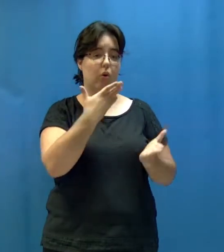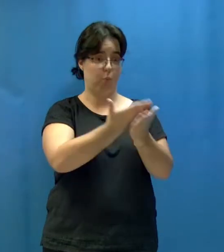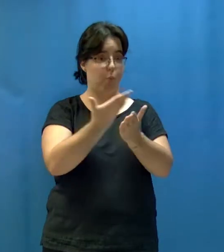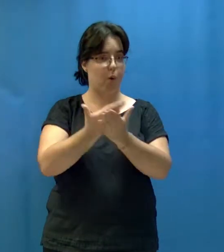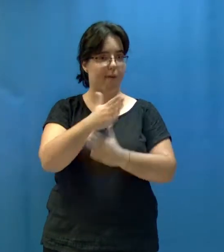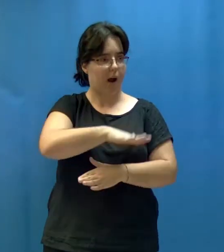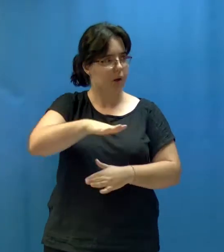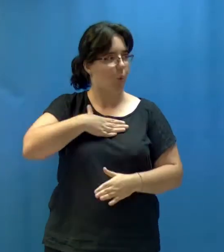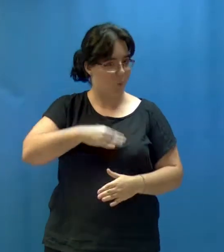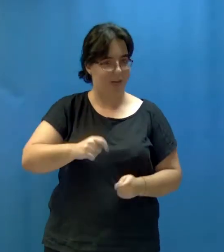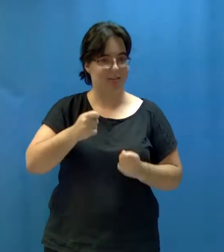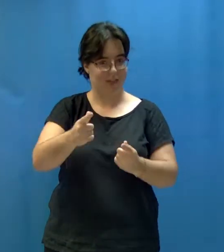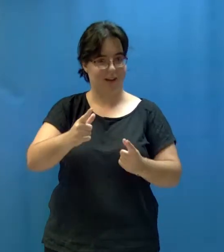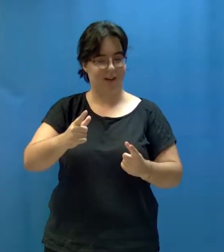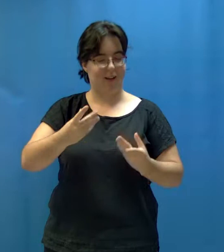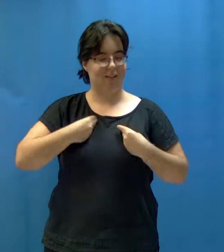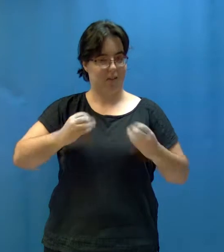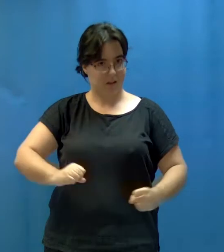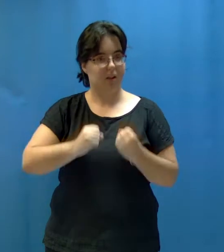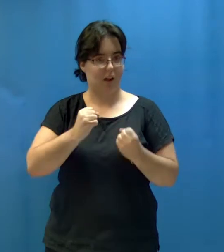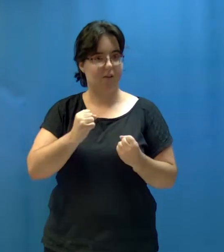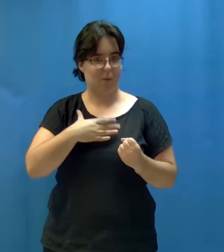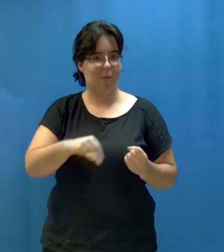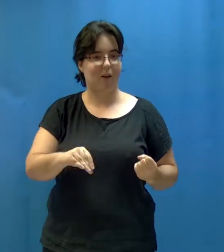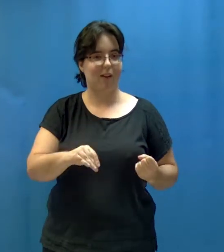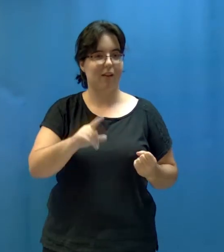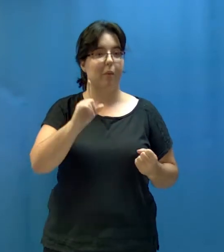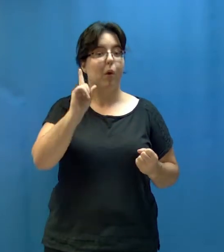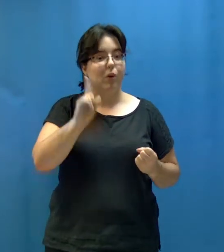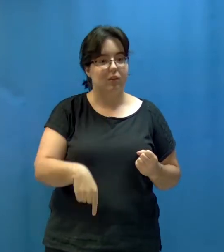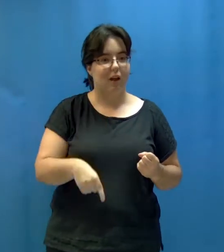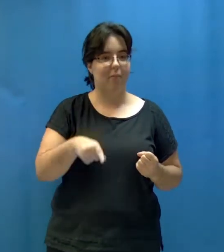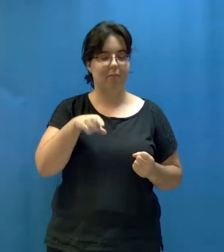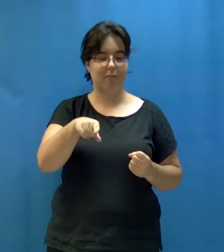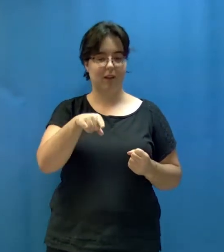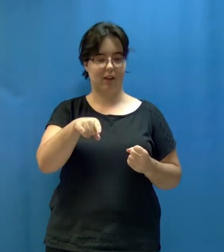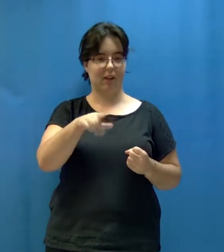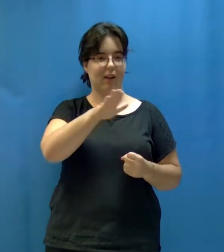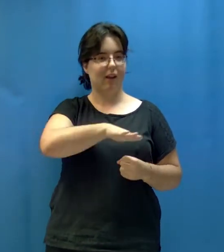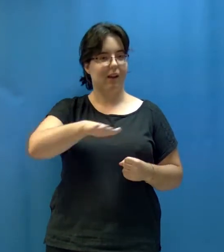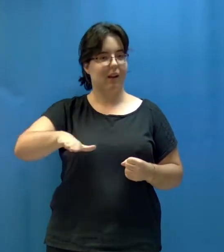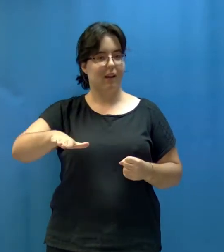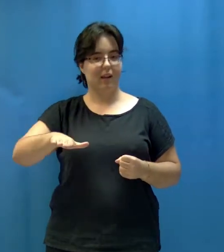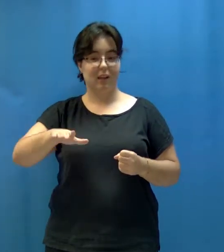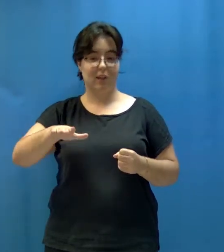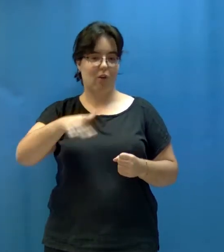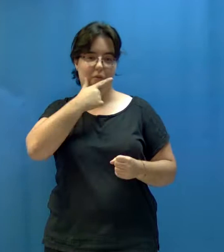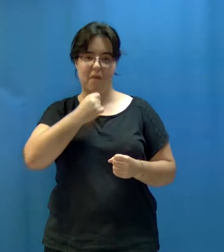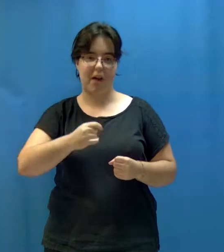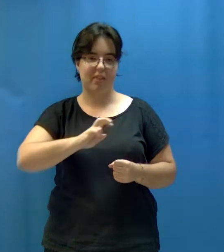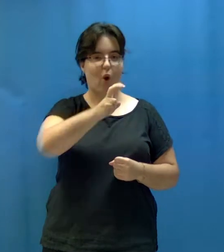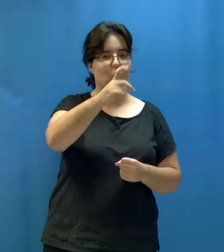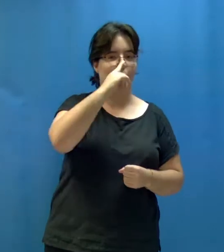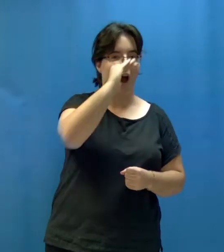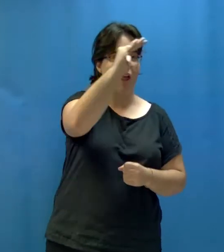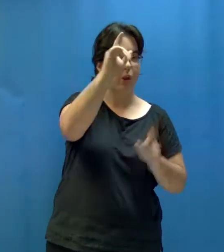también pueden salvar vidas, sino porque estos se convierten en los mejores transmisores de esta formación. 30 segundos. Porque lo hacen extensivo